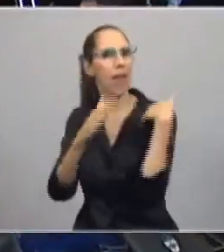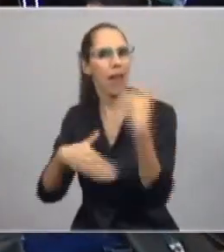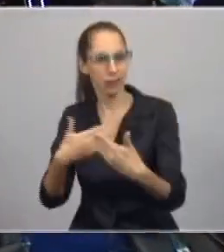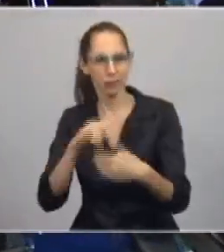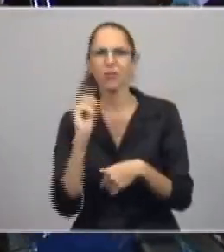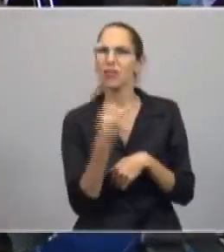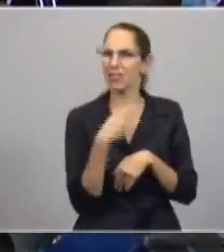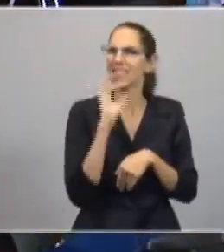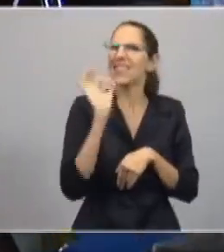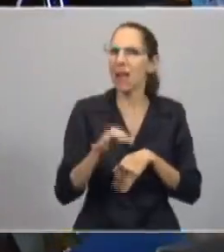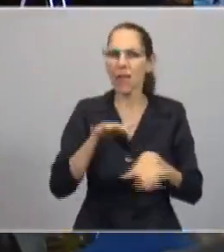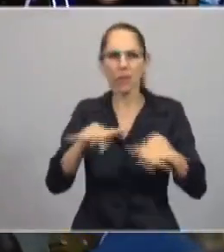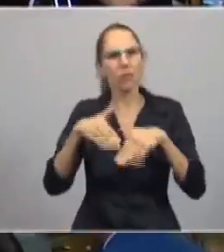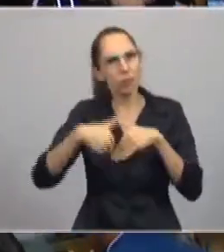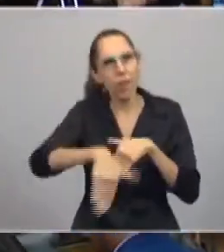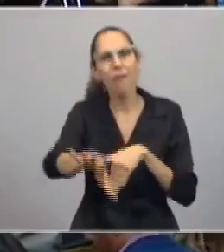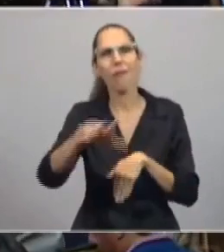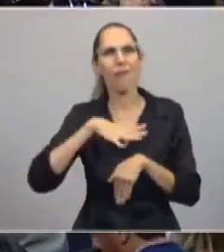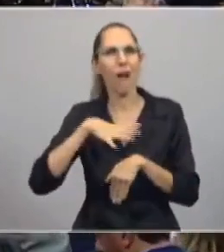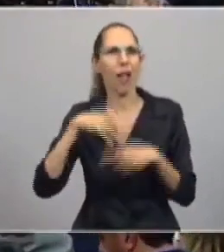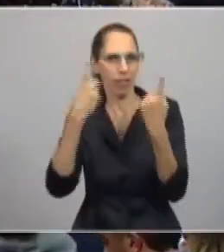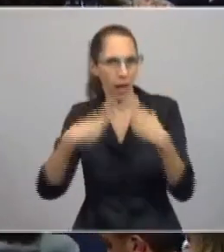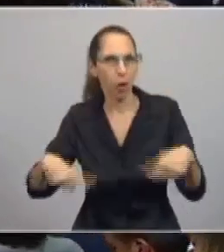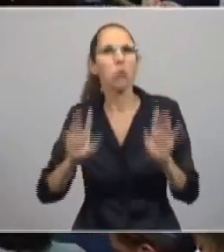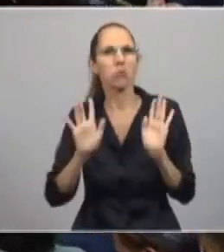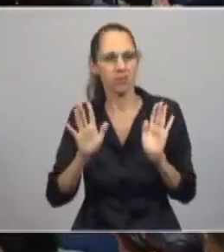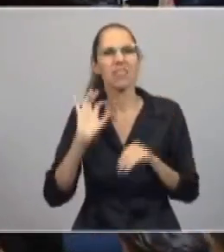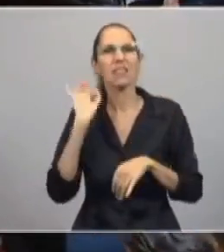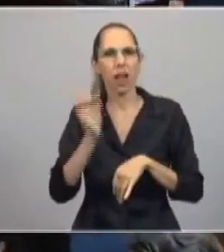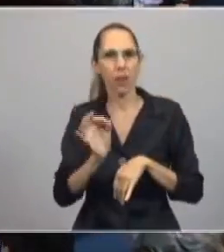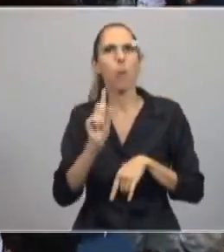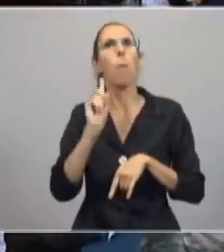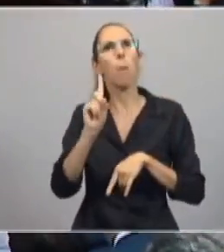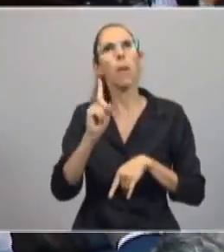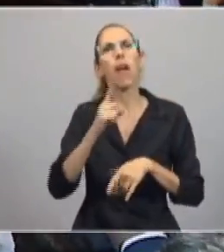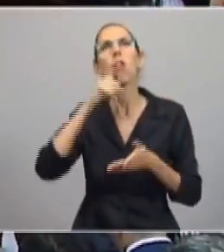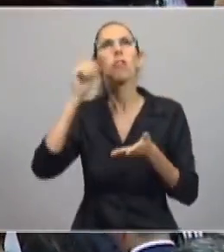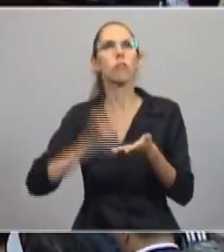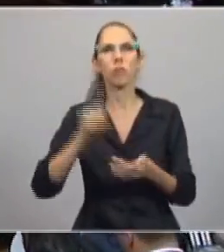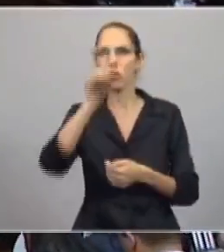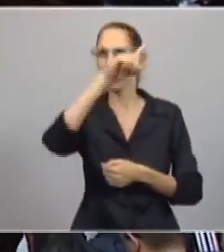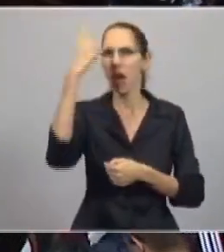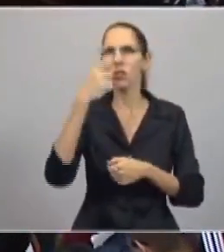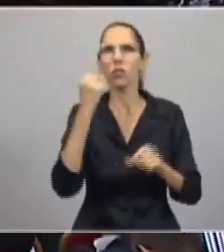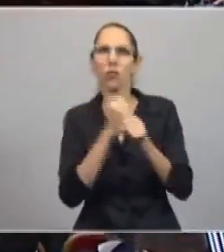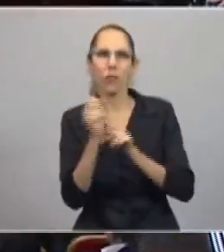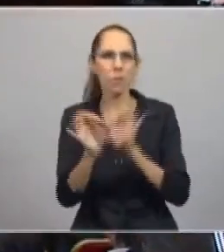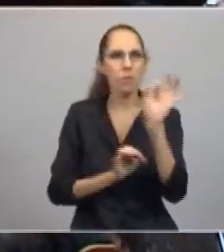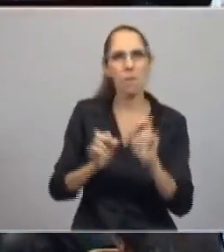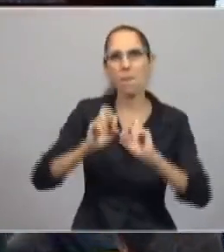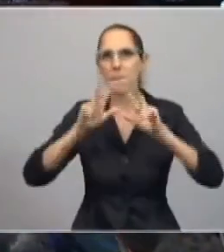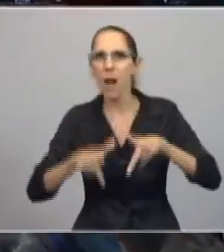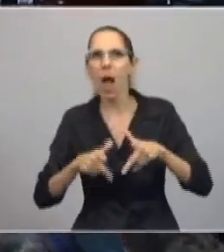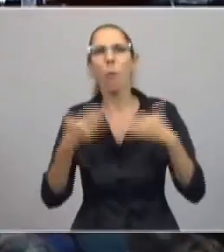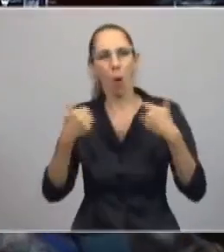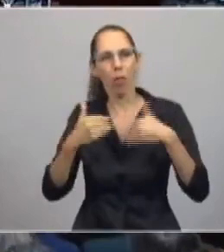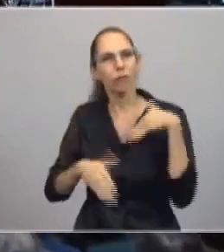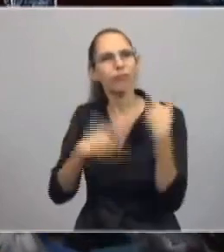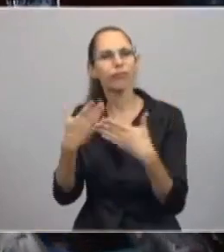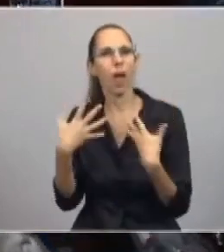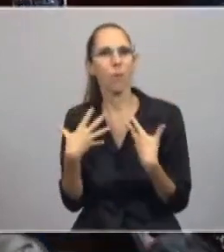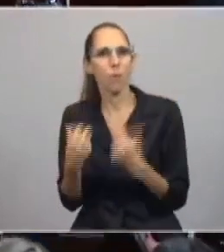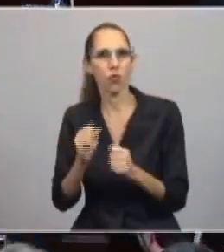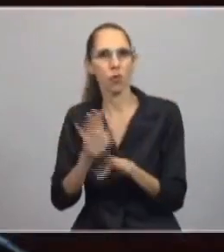mucho, pero que eso que faltaba se alcanzaría con políticas nacionales destinadas a producir más